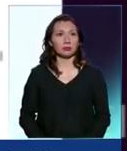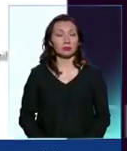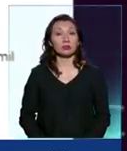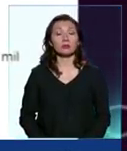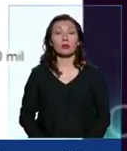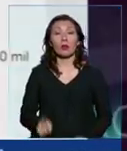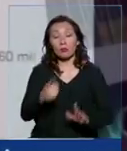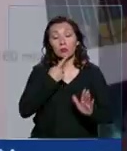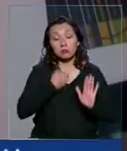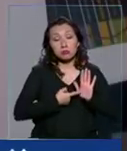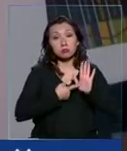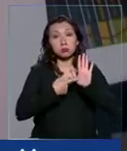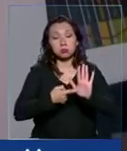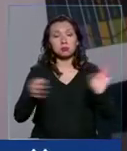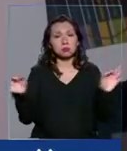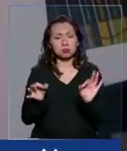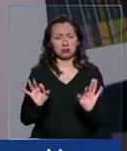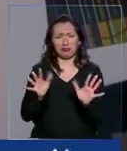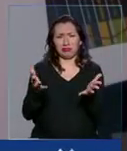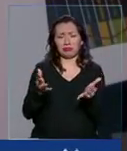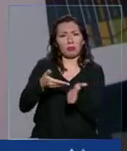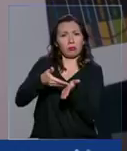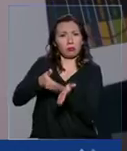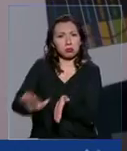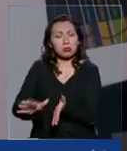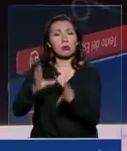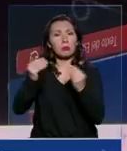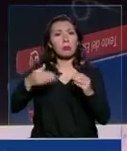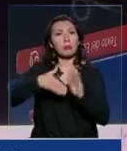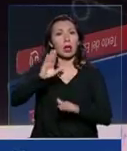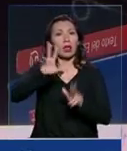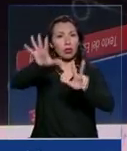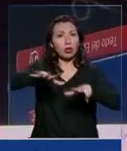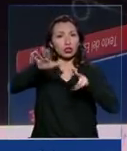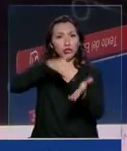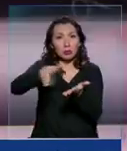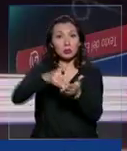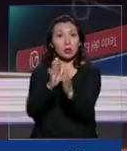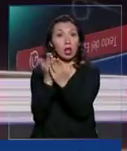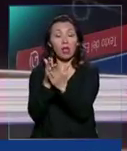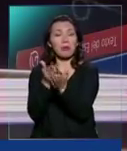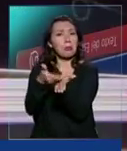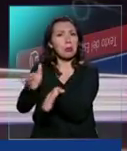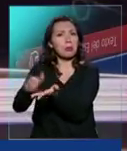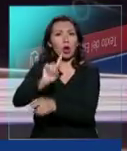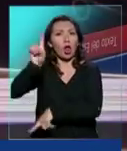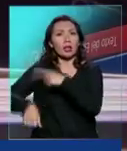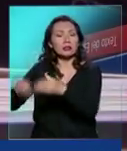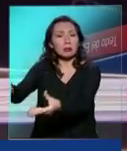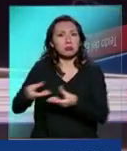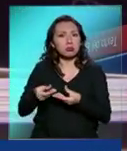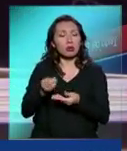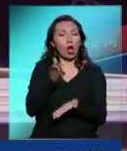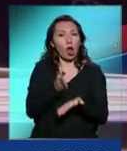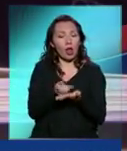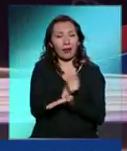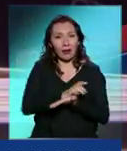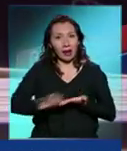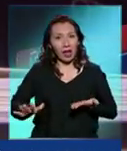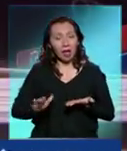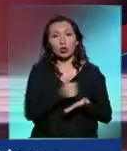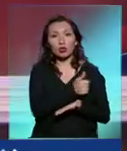Aquí expuso una vez más el insólito rechazo de más de 18 millones de textos escolares que llegan de manera gratuita